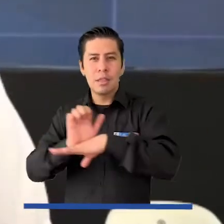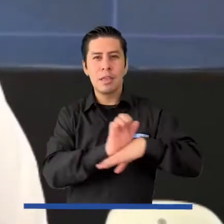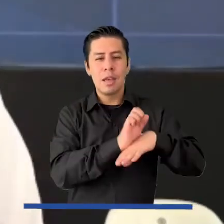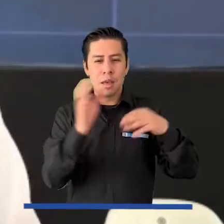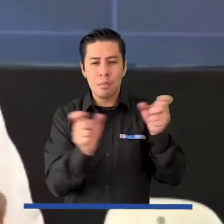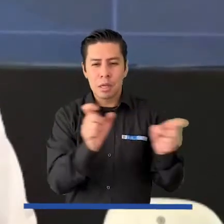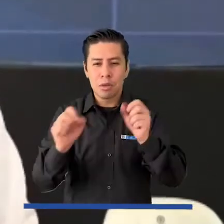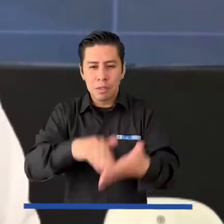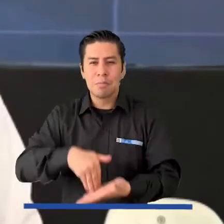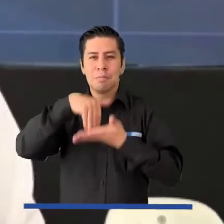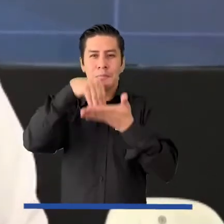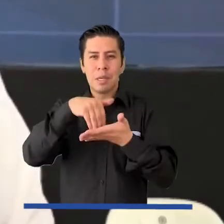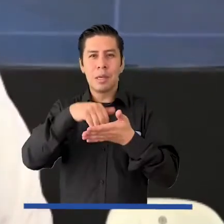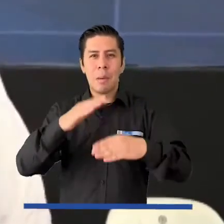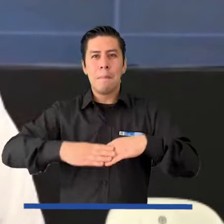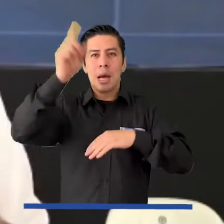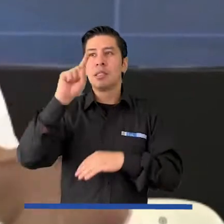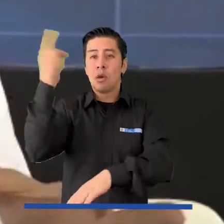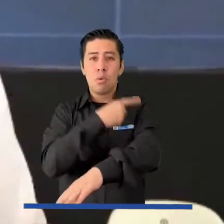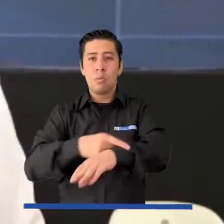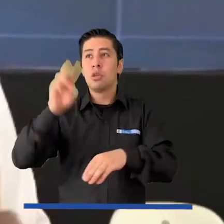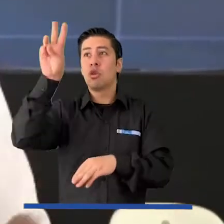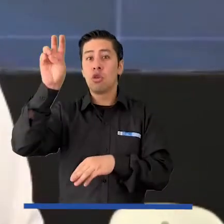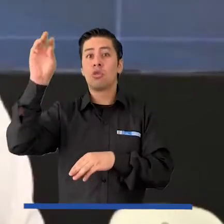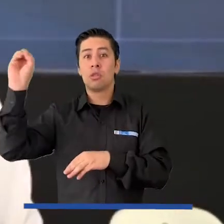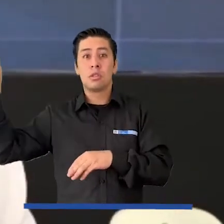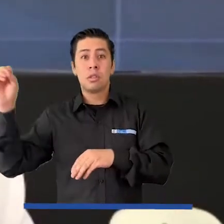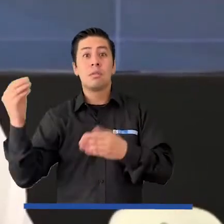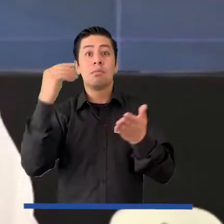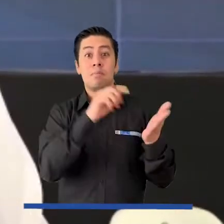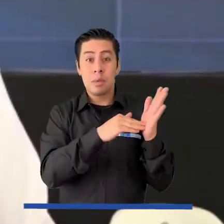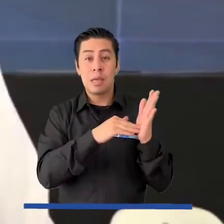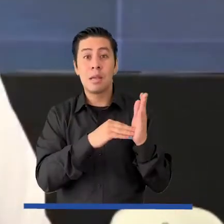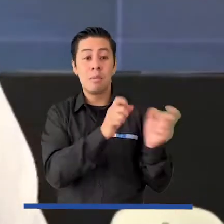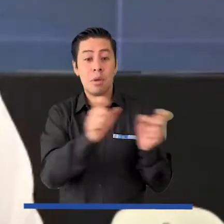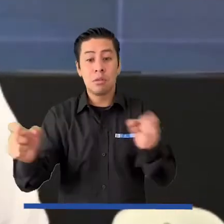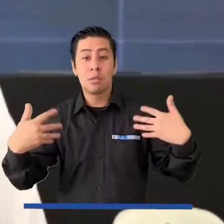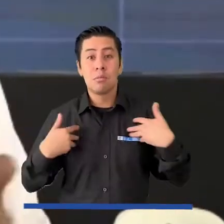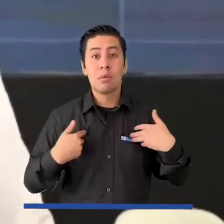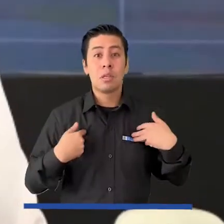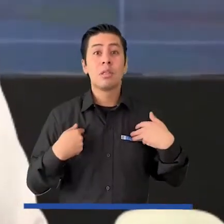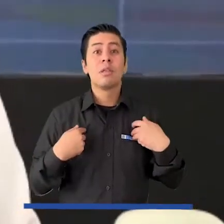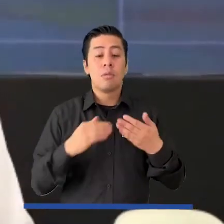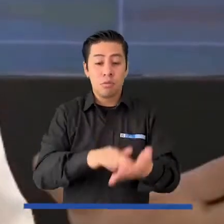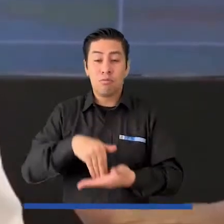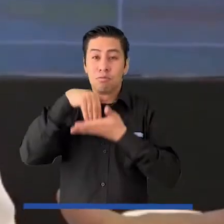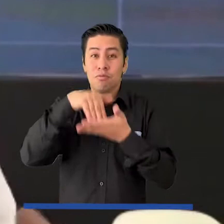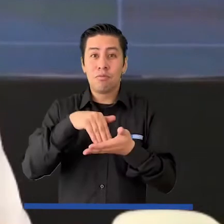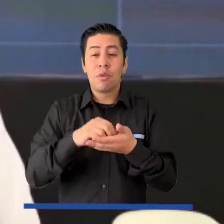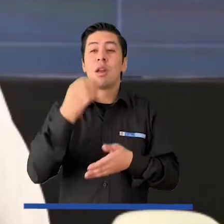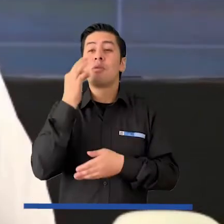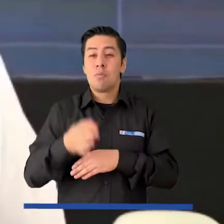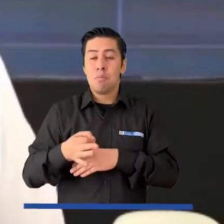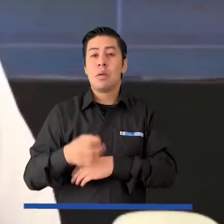para superar la situación de vulnerabilidad. Más de 1.200.000 víctimas han superado la situación de vulnerabilidad y esto es fruto a la articulación